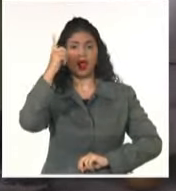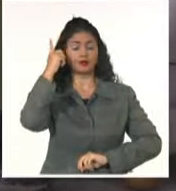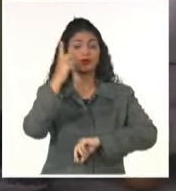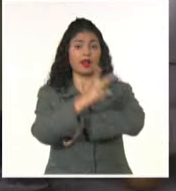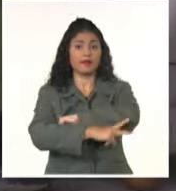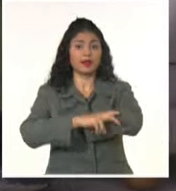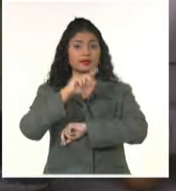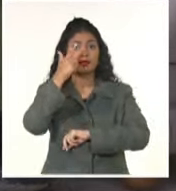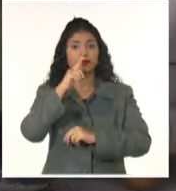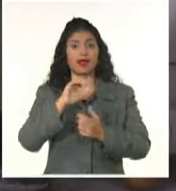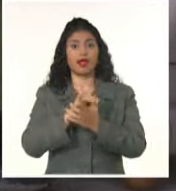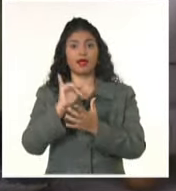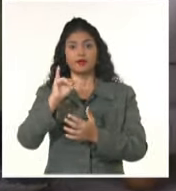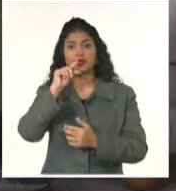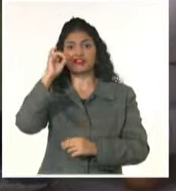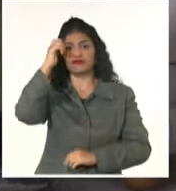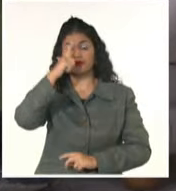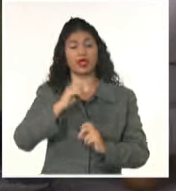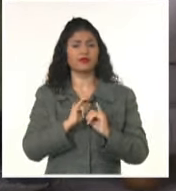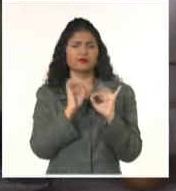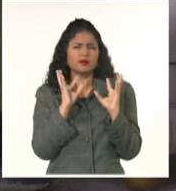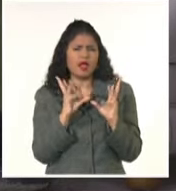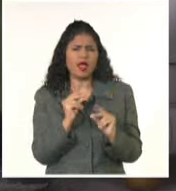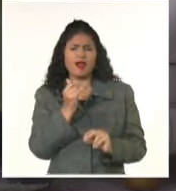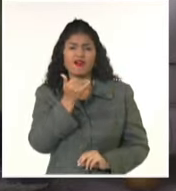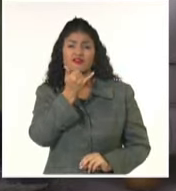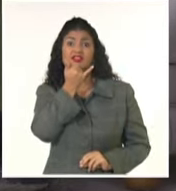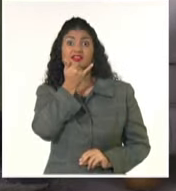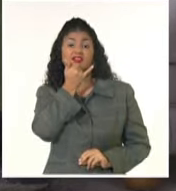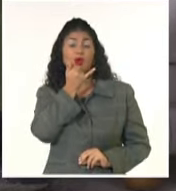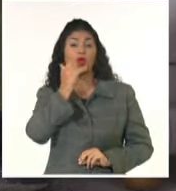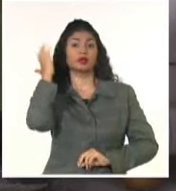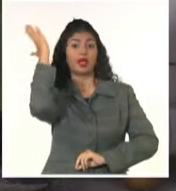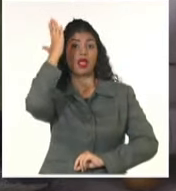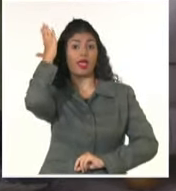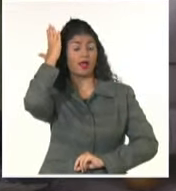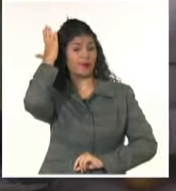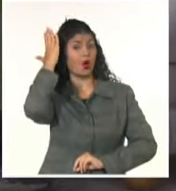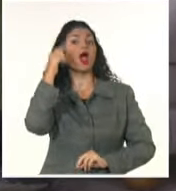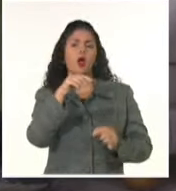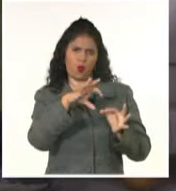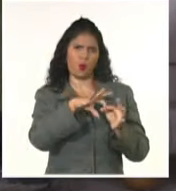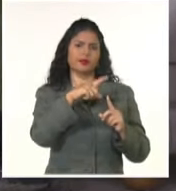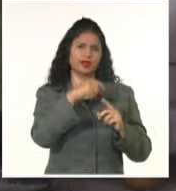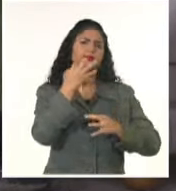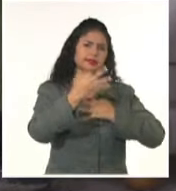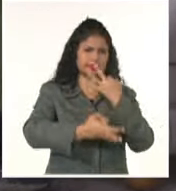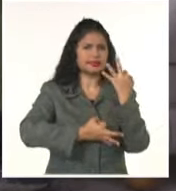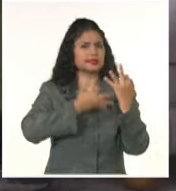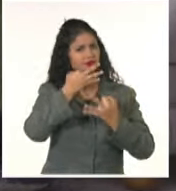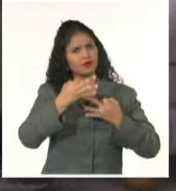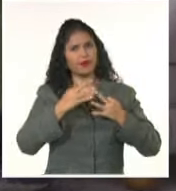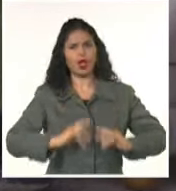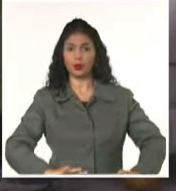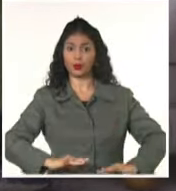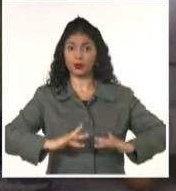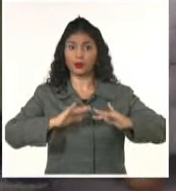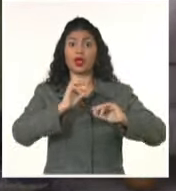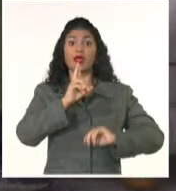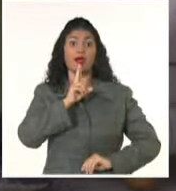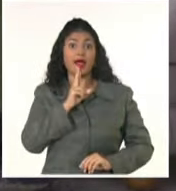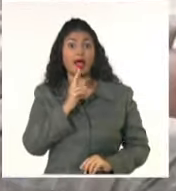los daños provocados por el huracán Oscar a la provincia de Guantánamo y comentó de su recorrido este